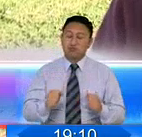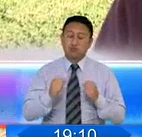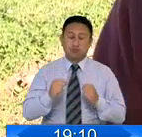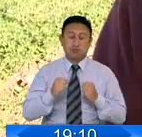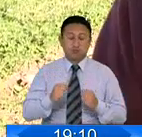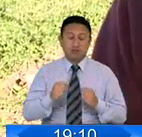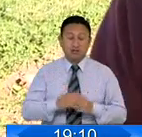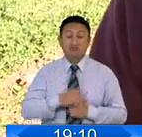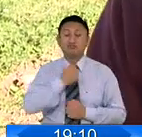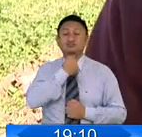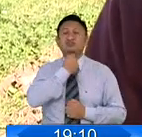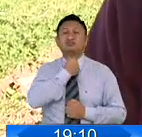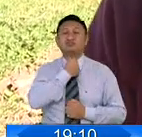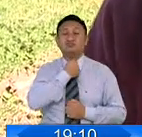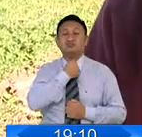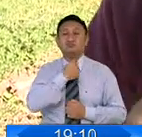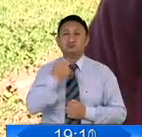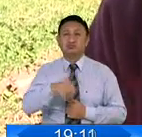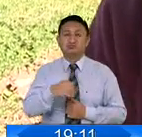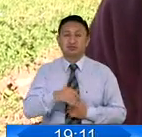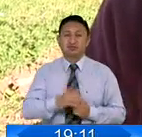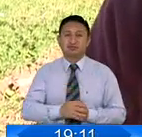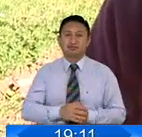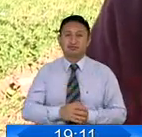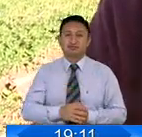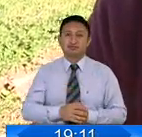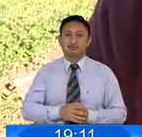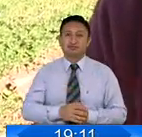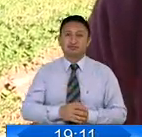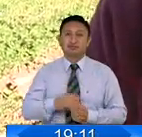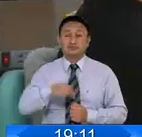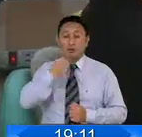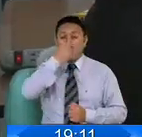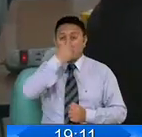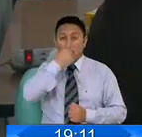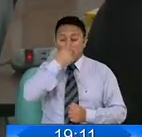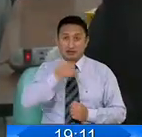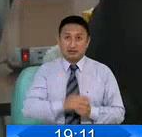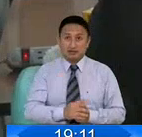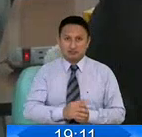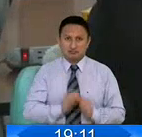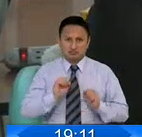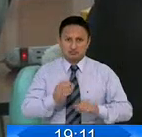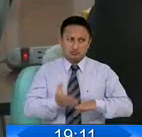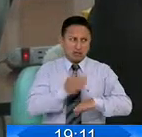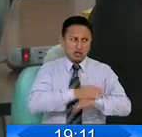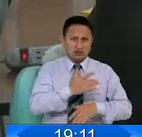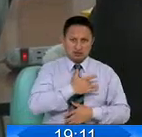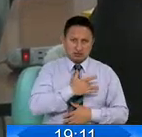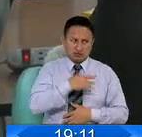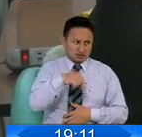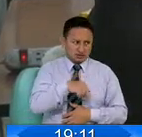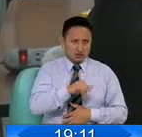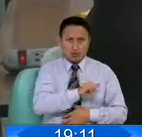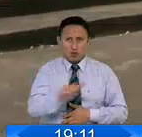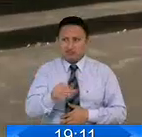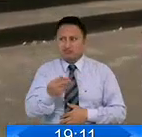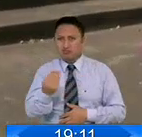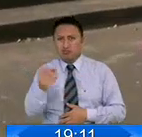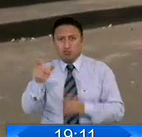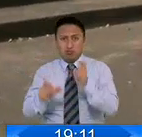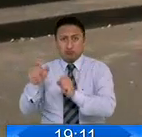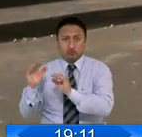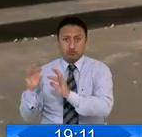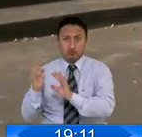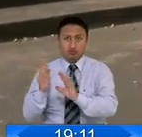la garganta, he tenido moquera. Síntomas con los cuales llegan decenas de personas, y es que las